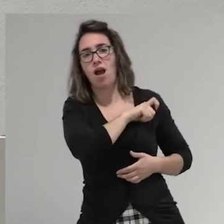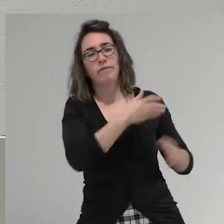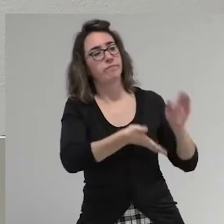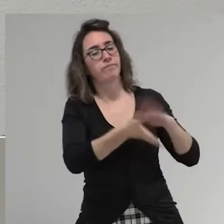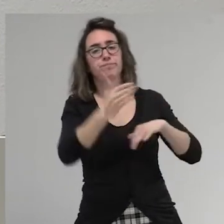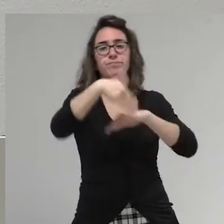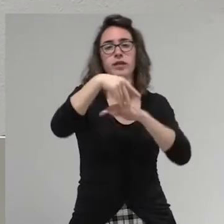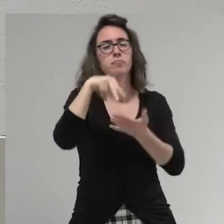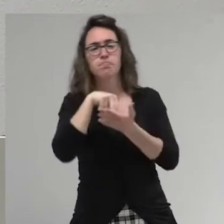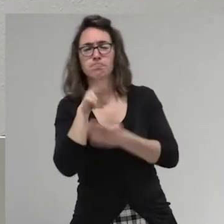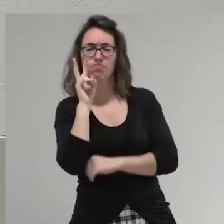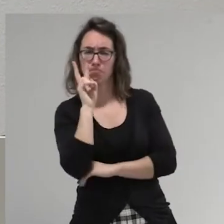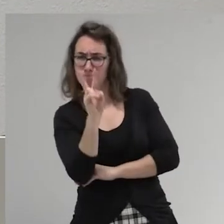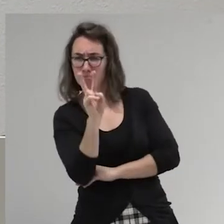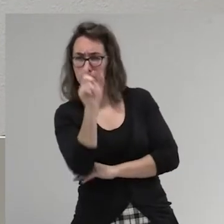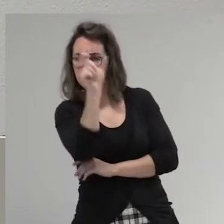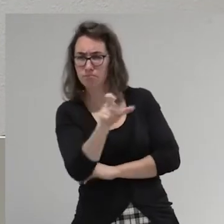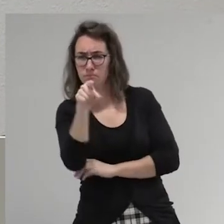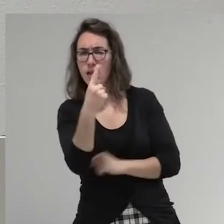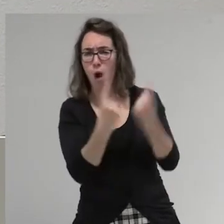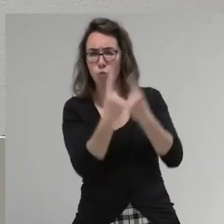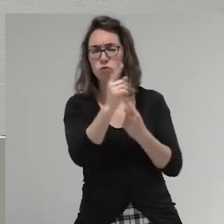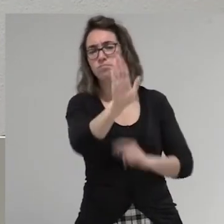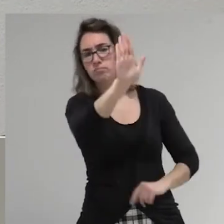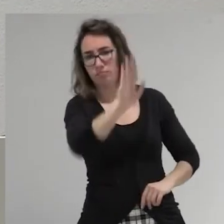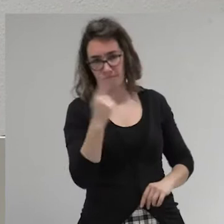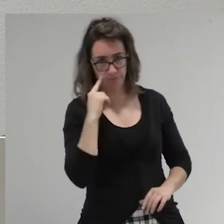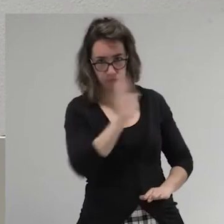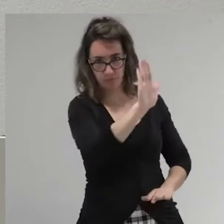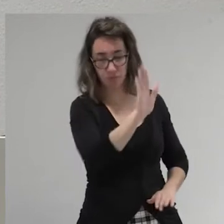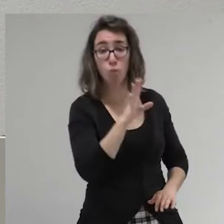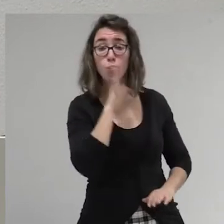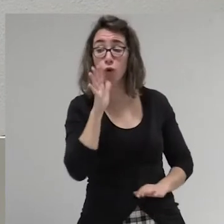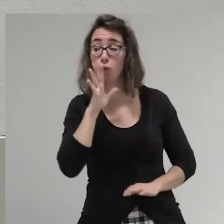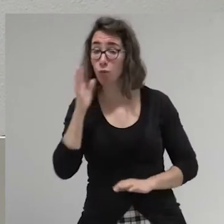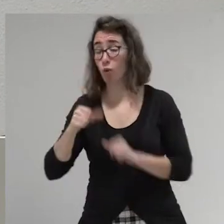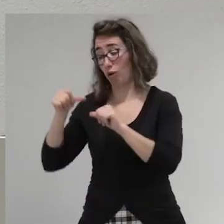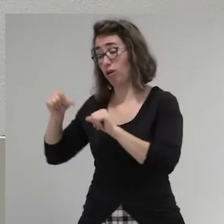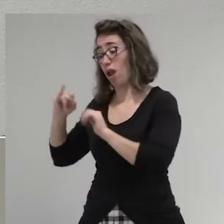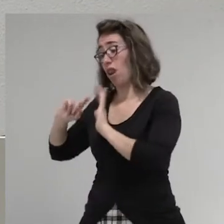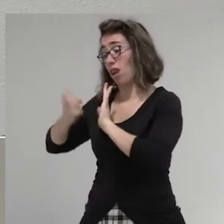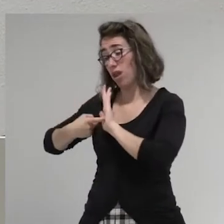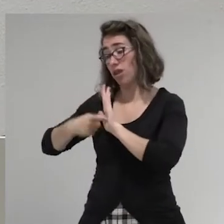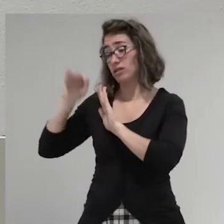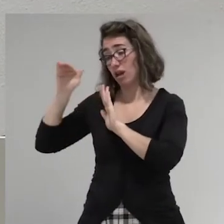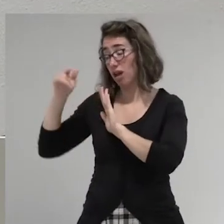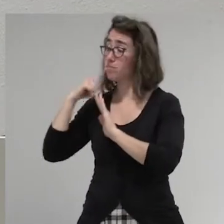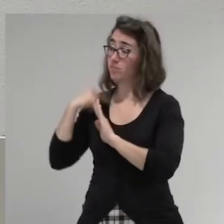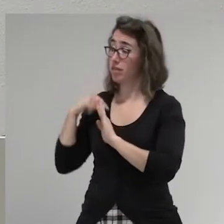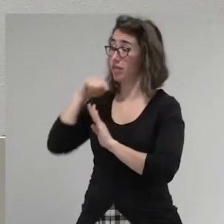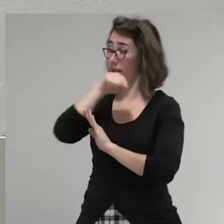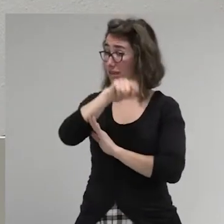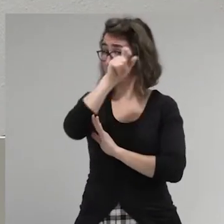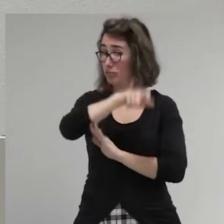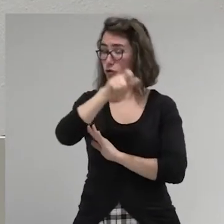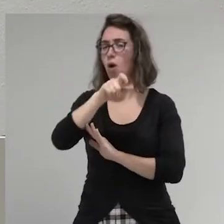señalar y a parar determinados cuerpos porque la ley de extranjería le dice que esos cuerpos no son representativos, bueno, no